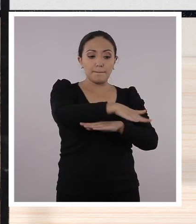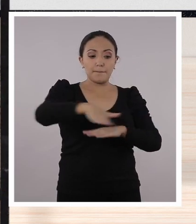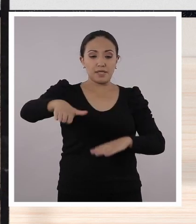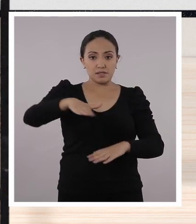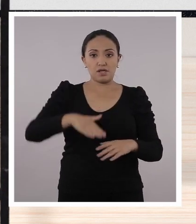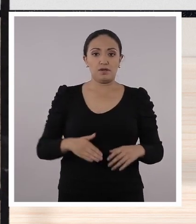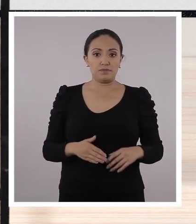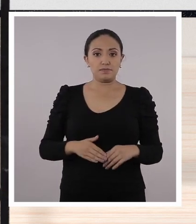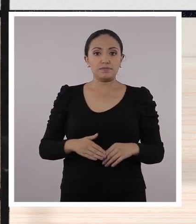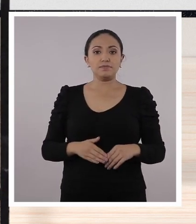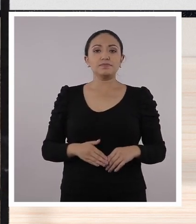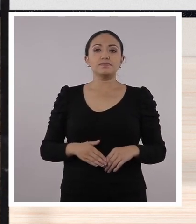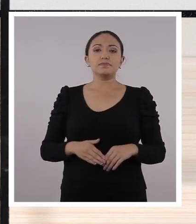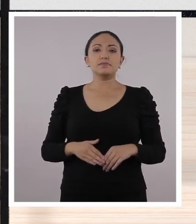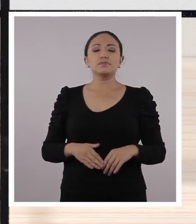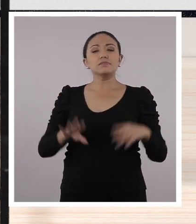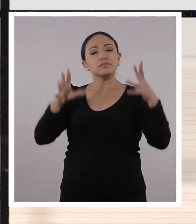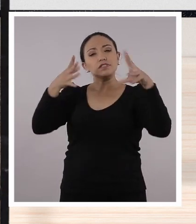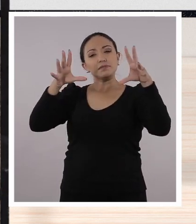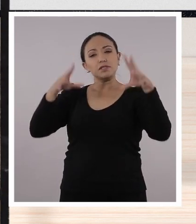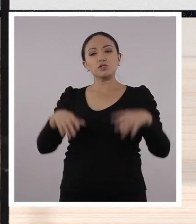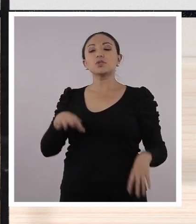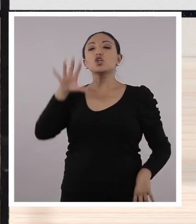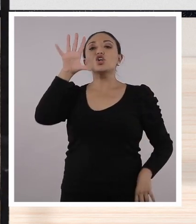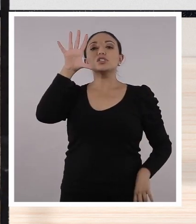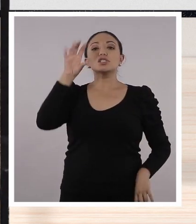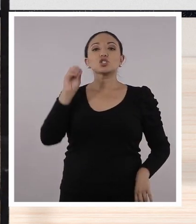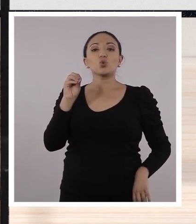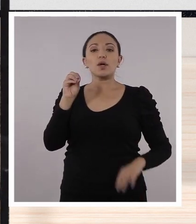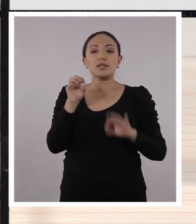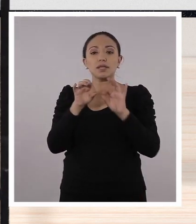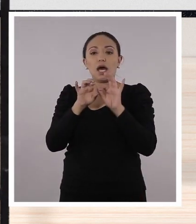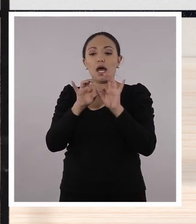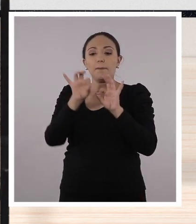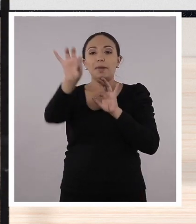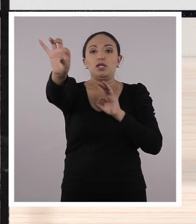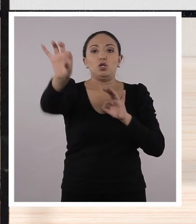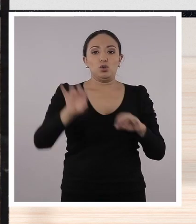¿sí?, a una distancia de 50 metros.